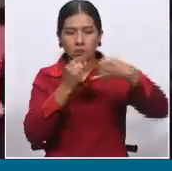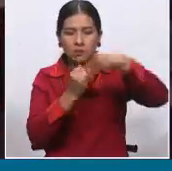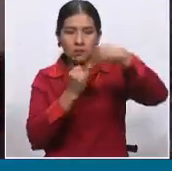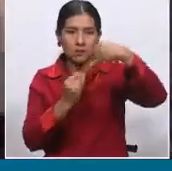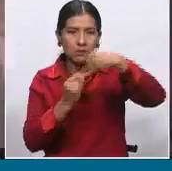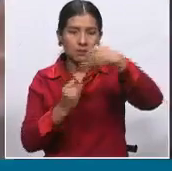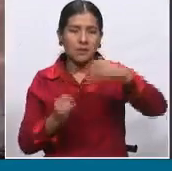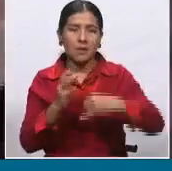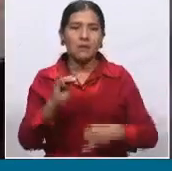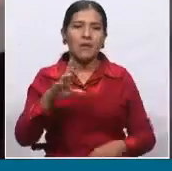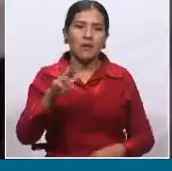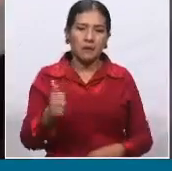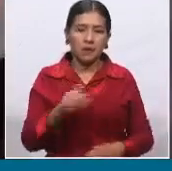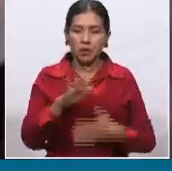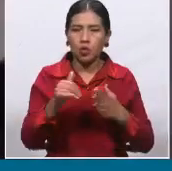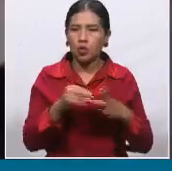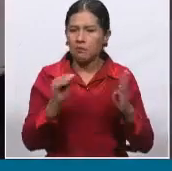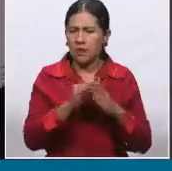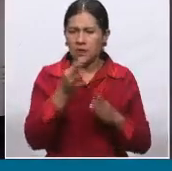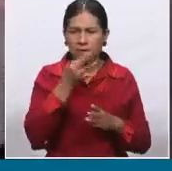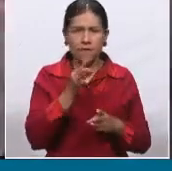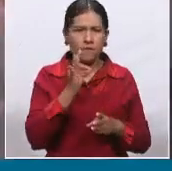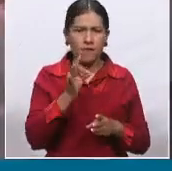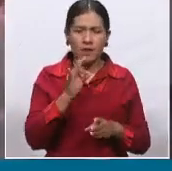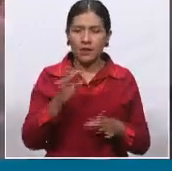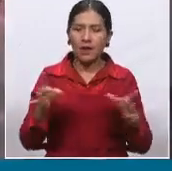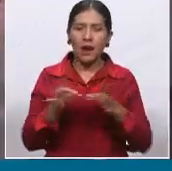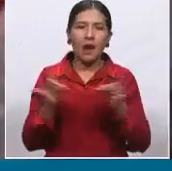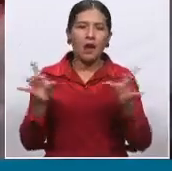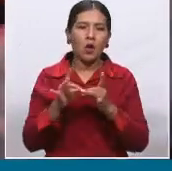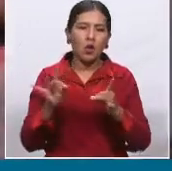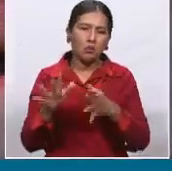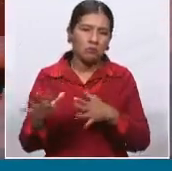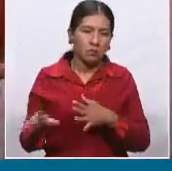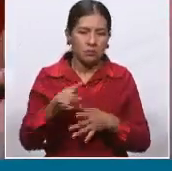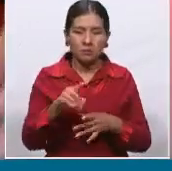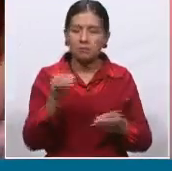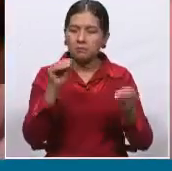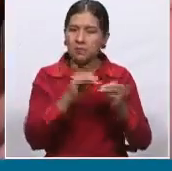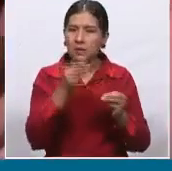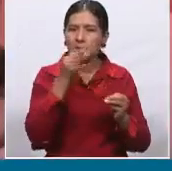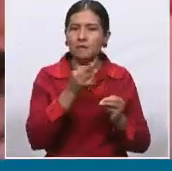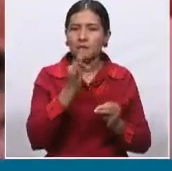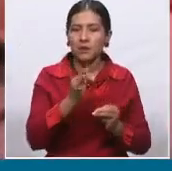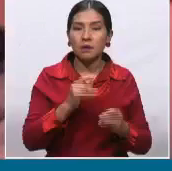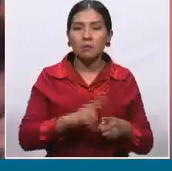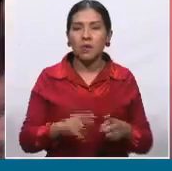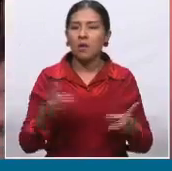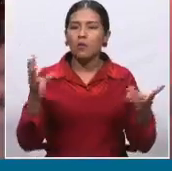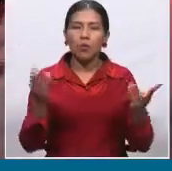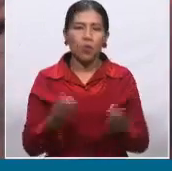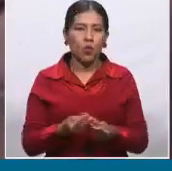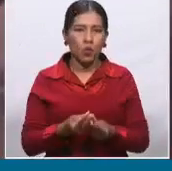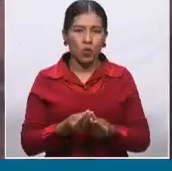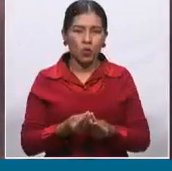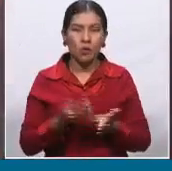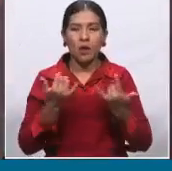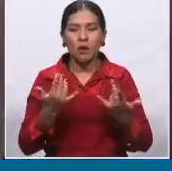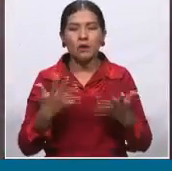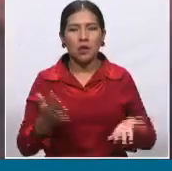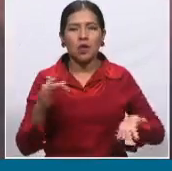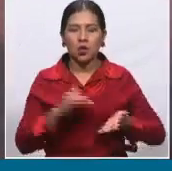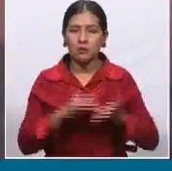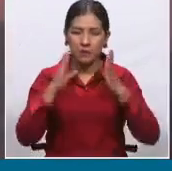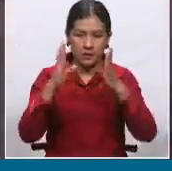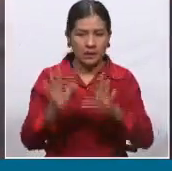como inclusive mucho más fina que el algodón inclusive, pero quizás la cantidad no es mayor. Entonces, nuevamente se da importancia y